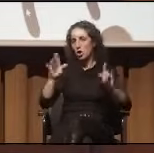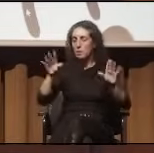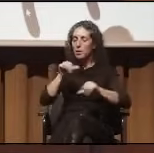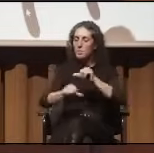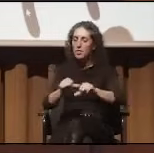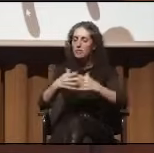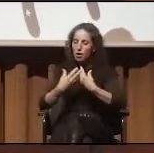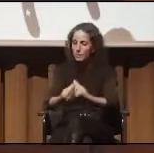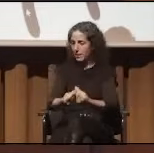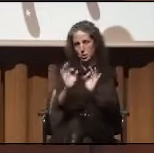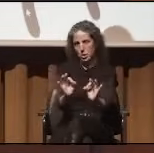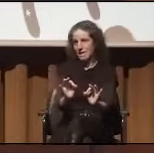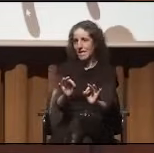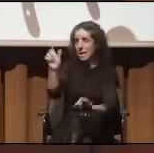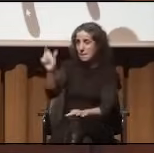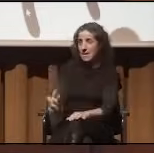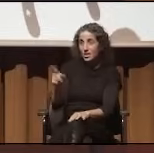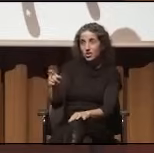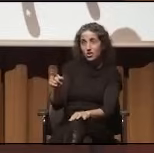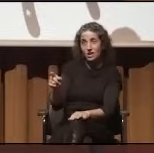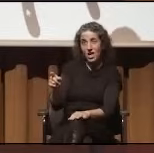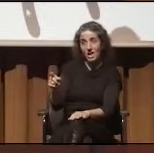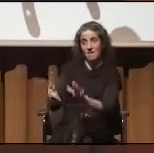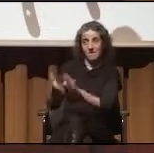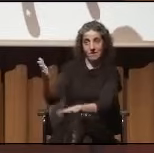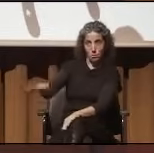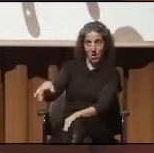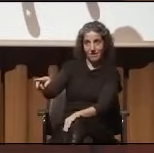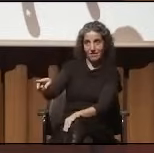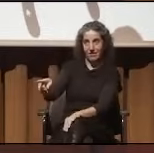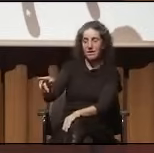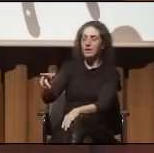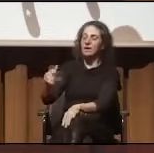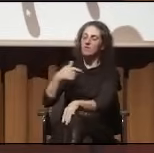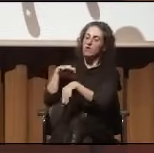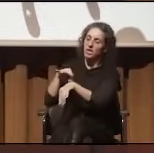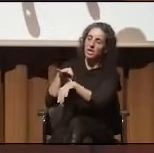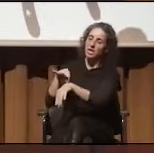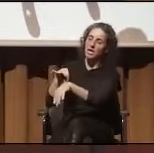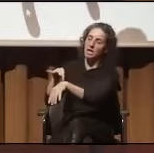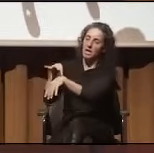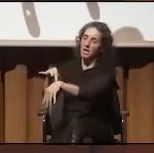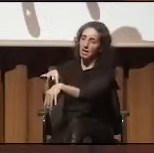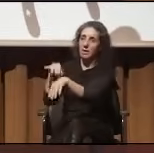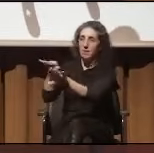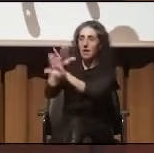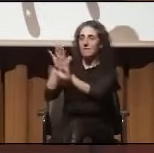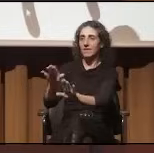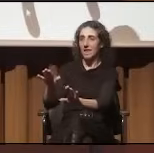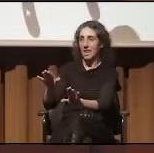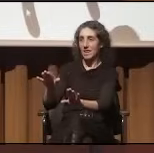acompañar, donde la persona que se va, tú le vas guiando, llega un momento que tú no sabes dónde